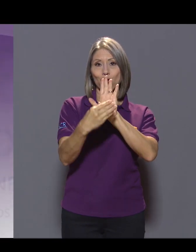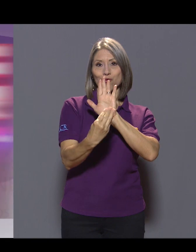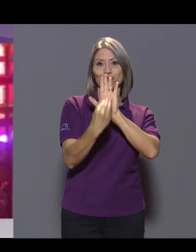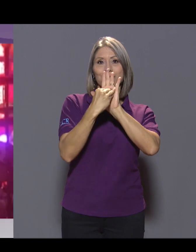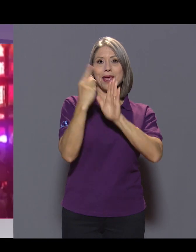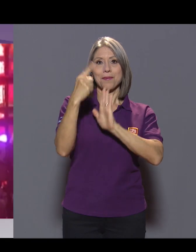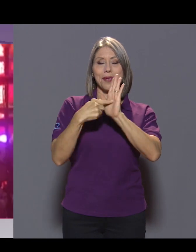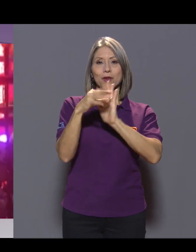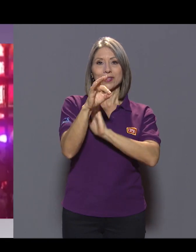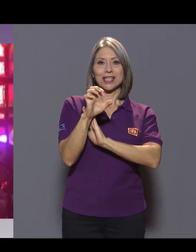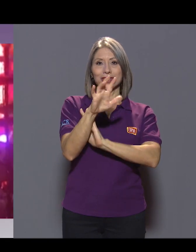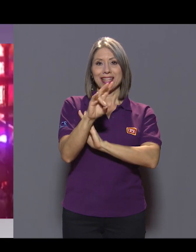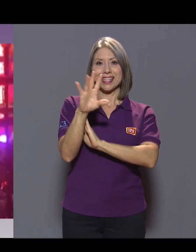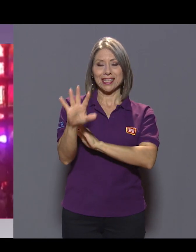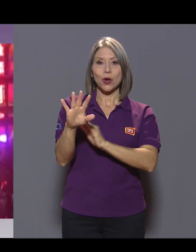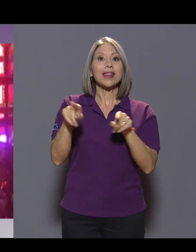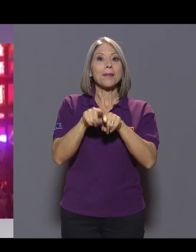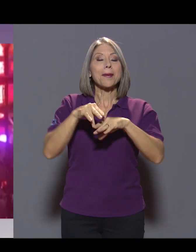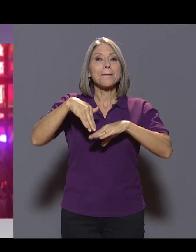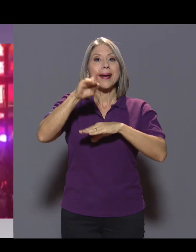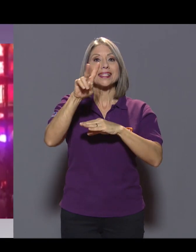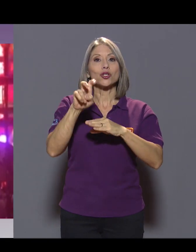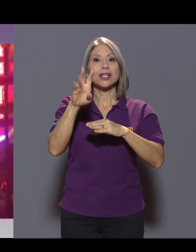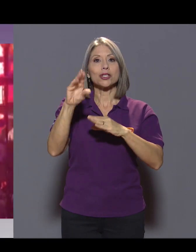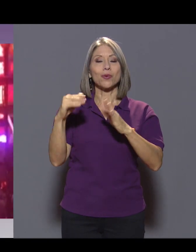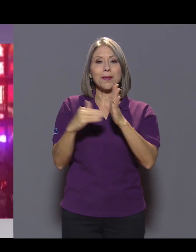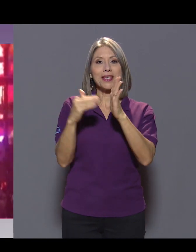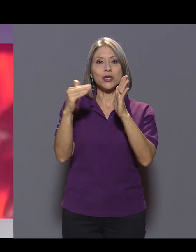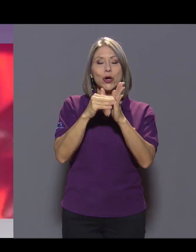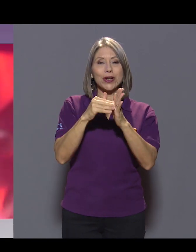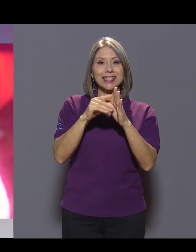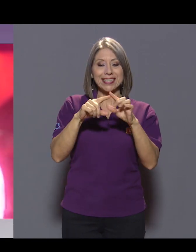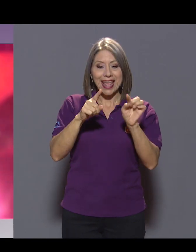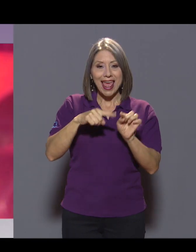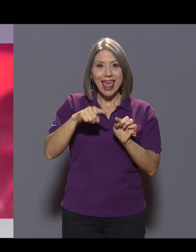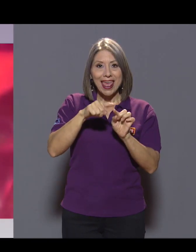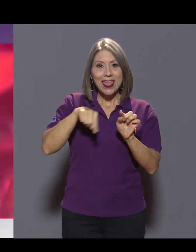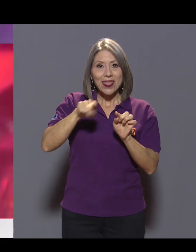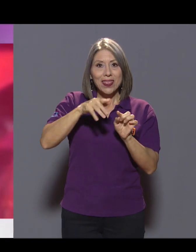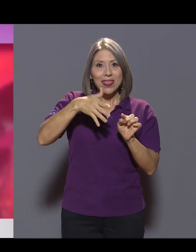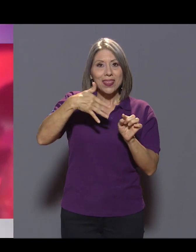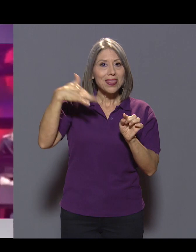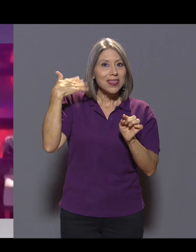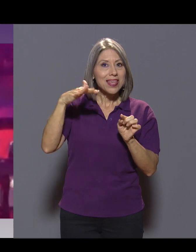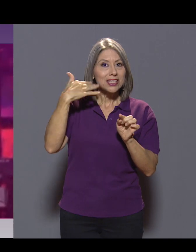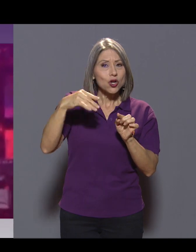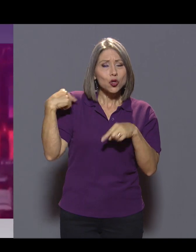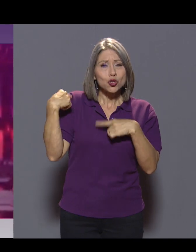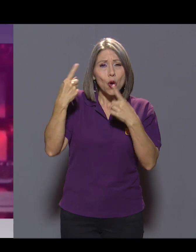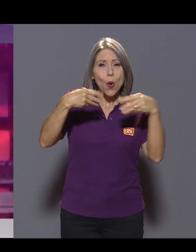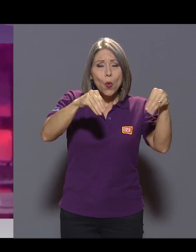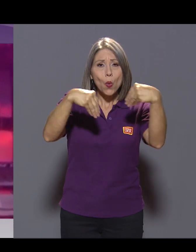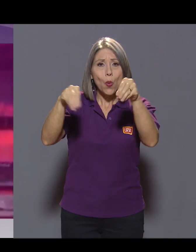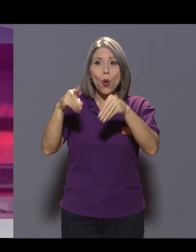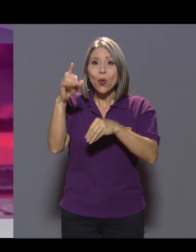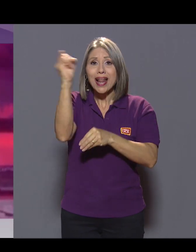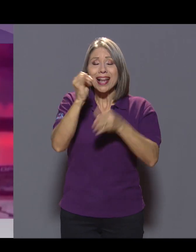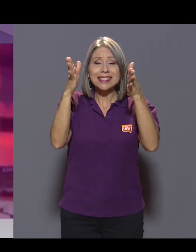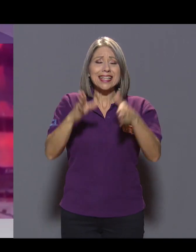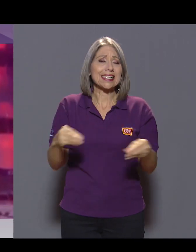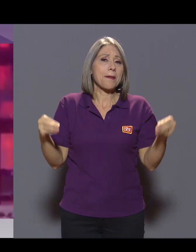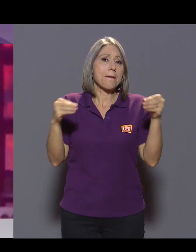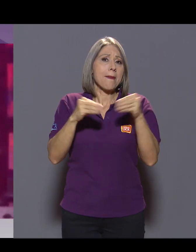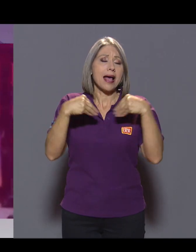y ha vendido más de 250 millones de discos a lo largo de su carrera, siendo una de las artistas con mayores